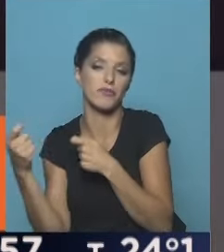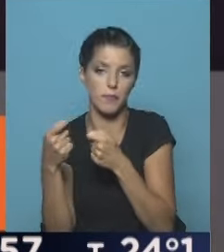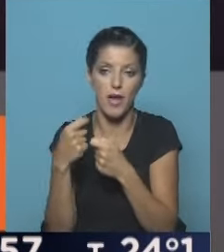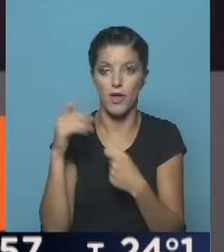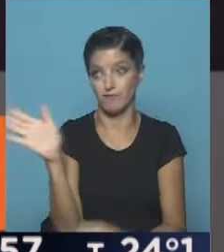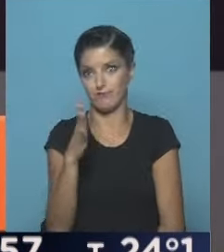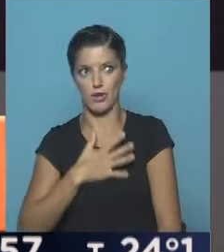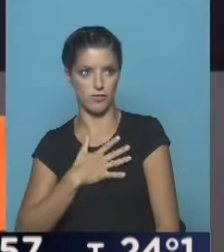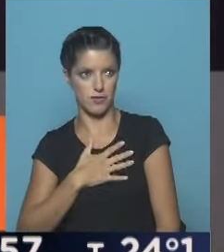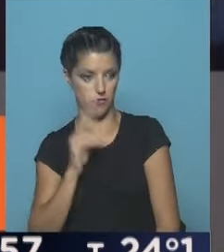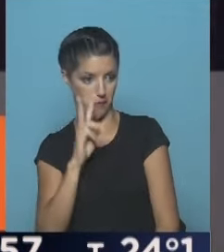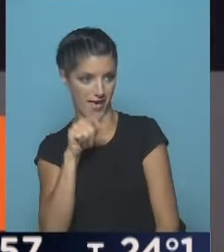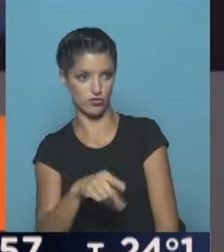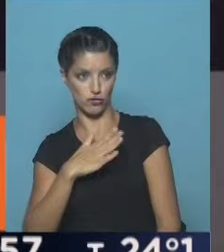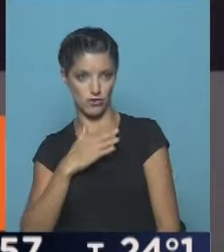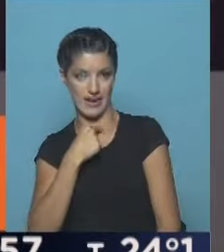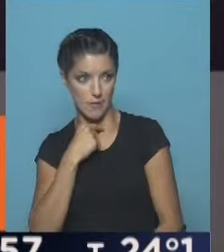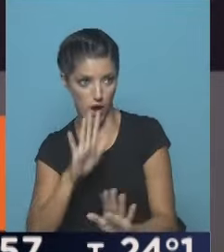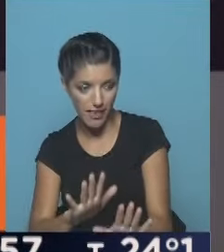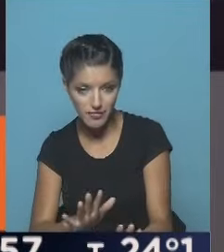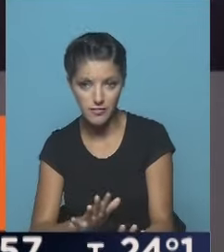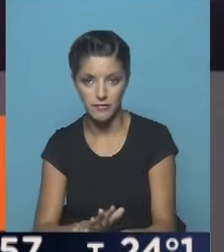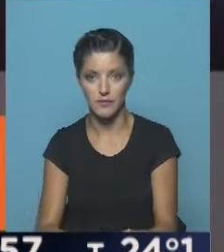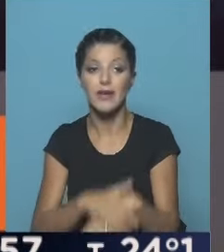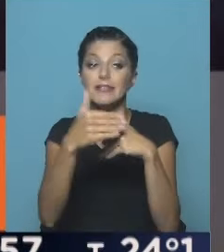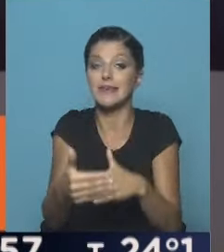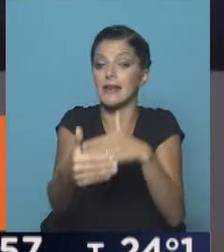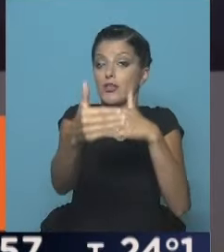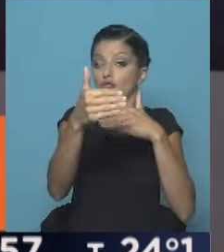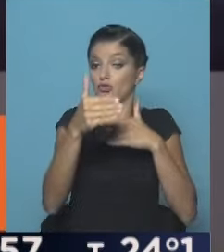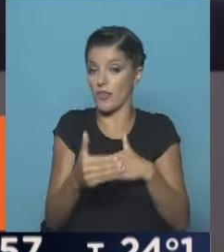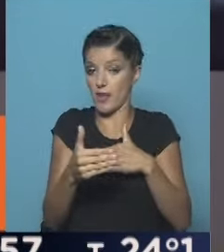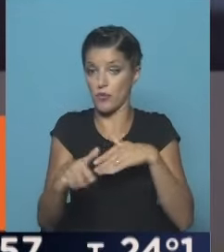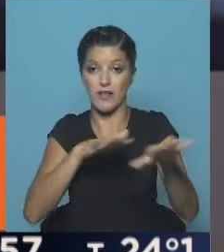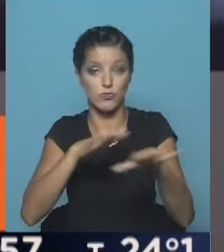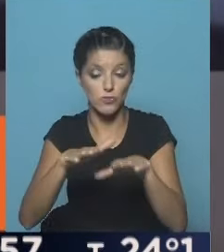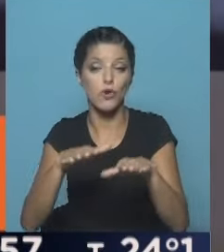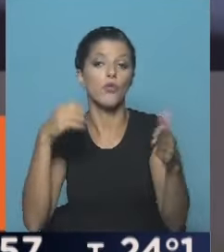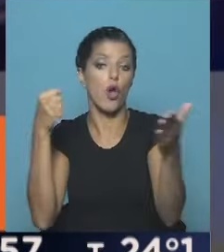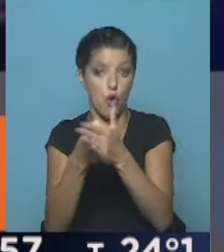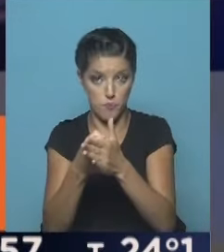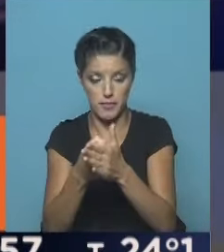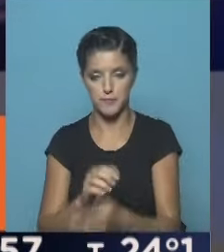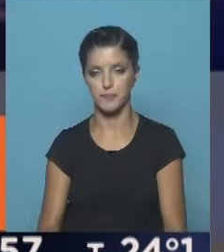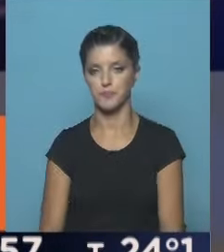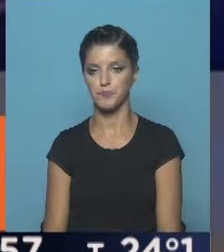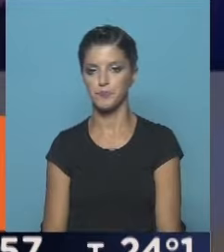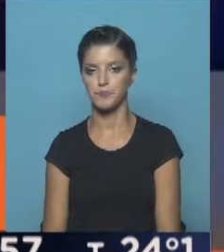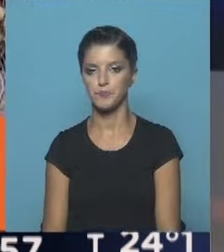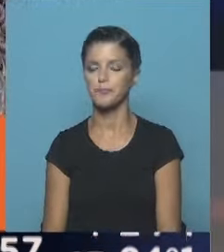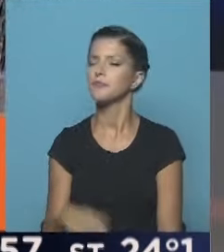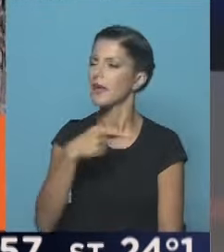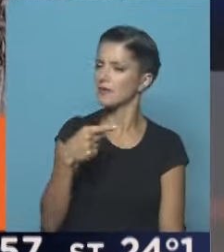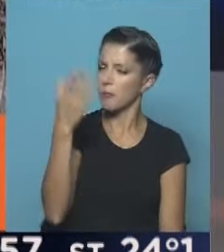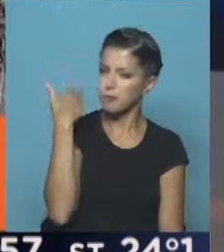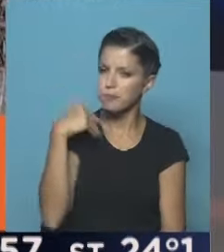bueno, sí, esto salió como nosotros esperábamos de alguna manera, se echó para atrás una situación de autogol. Esta semana estuve leyendo una entrevista muy